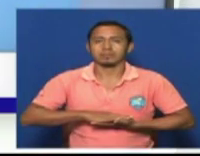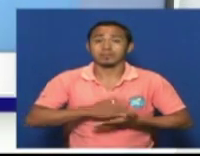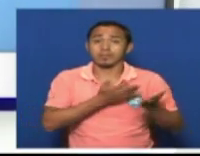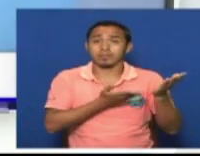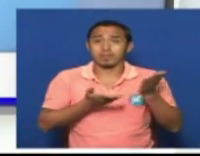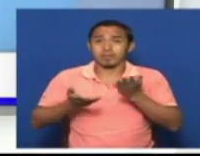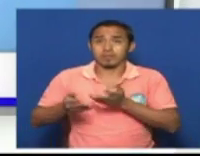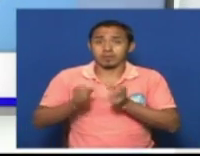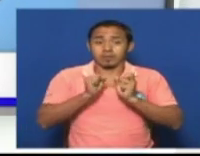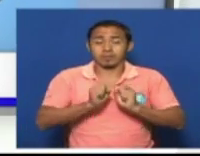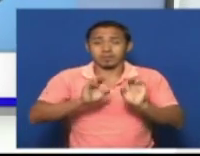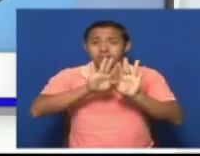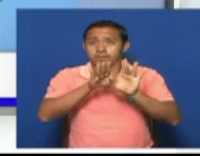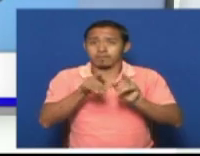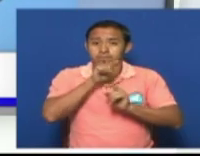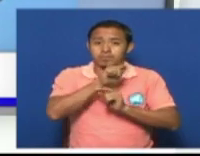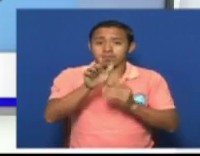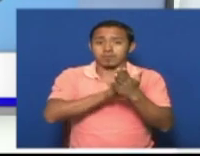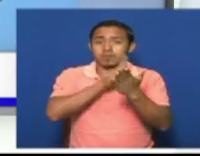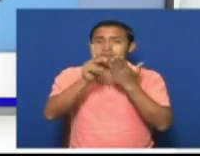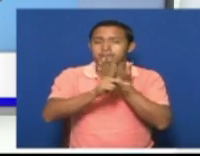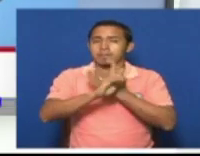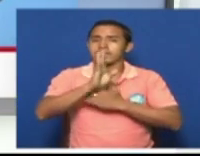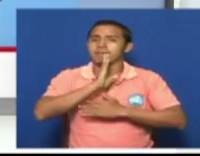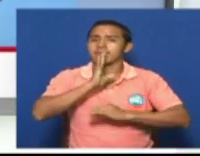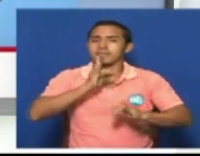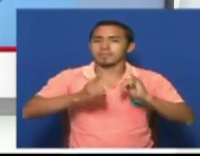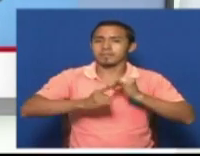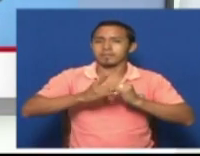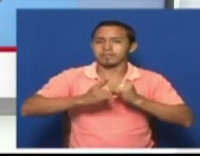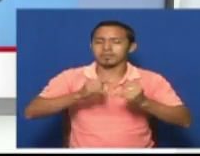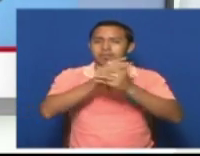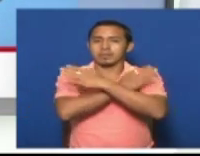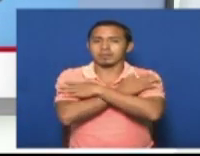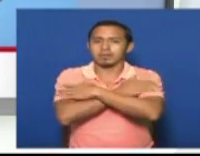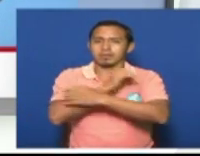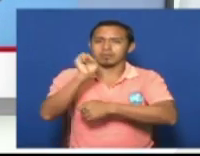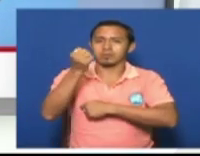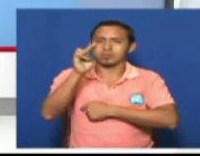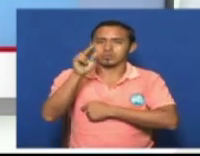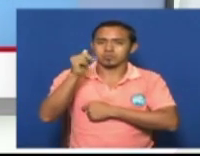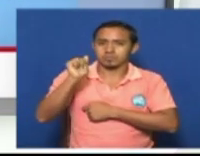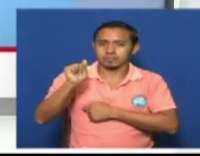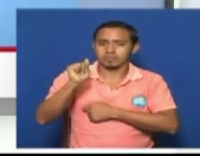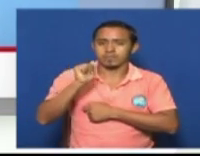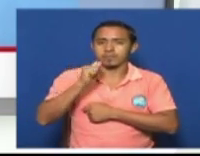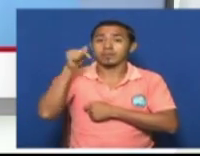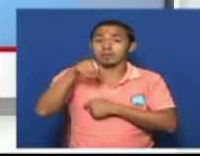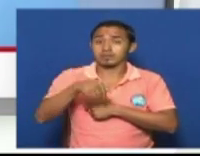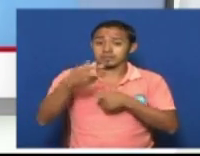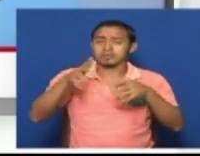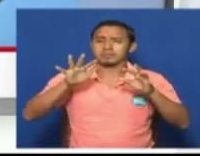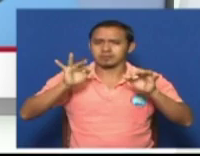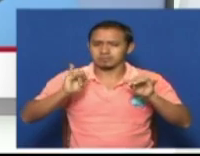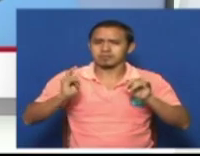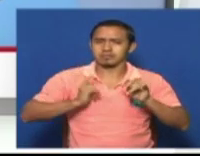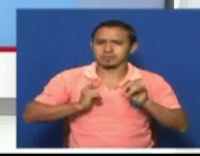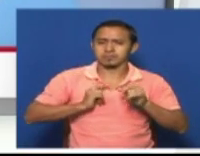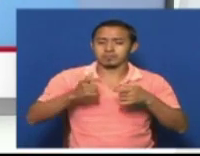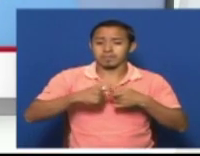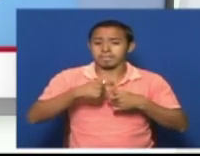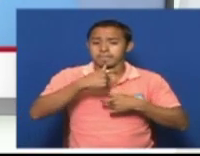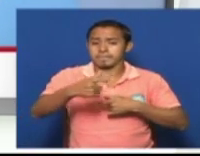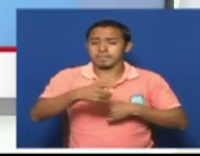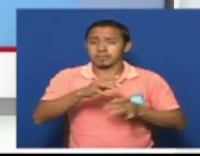bienvenidas y bienvenidos a su programa hablemos de género les saluda susana pérez villalta en el estudio ya se encuentra